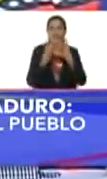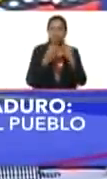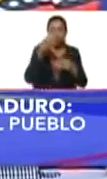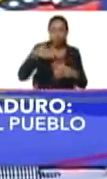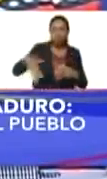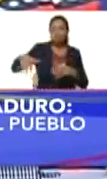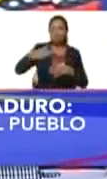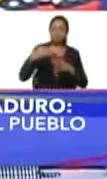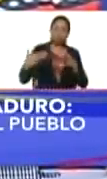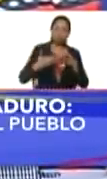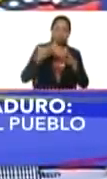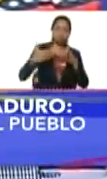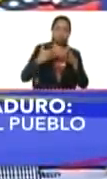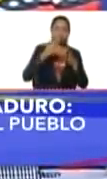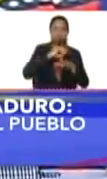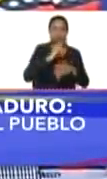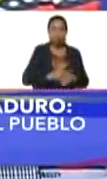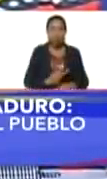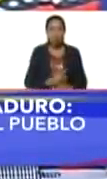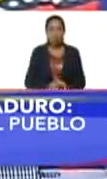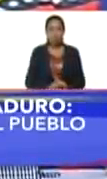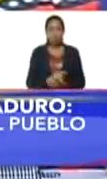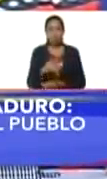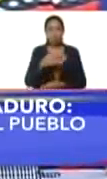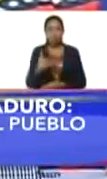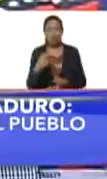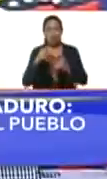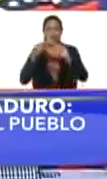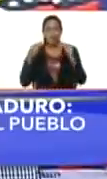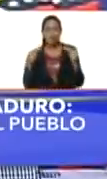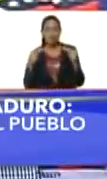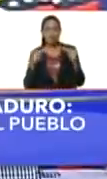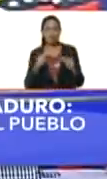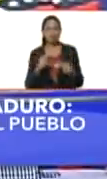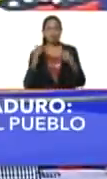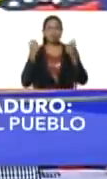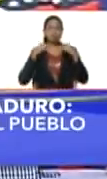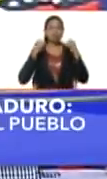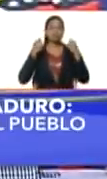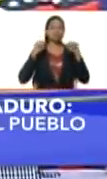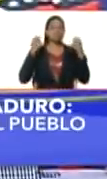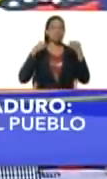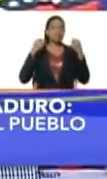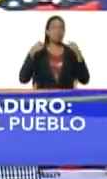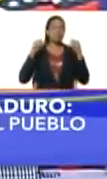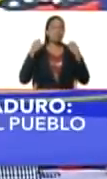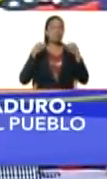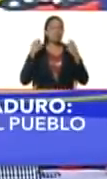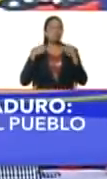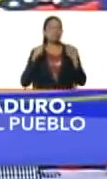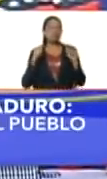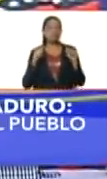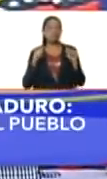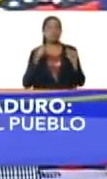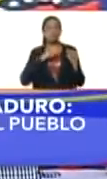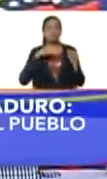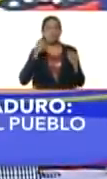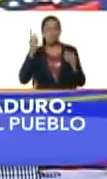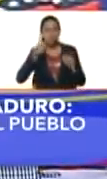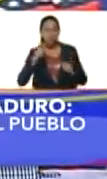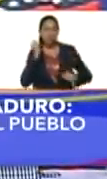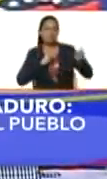pueblo. Y si quieres la paz, prepárate para defender la